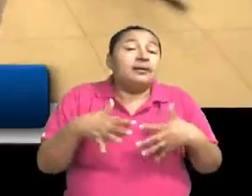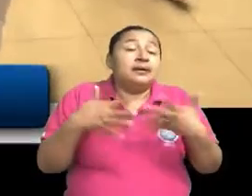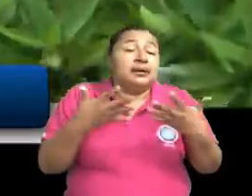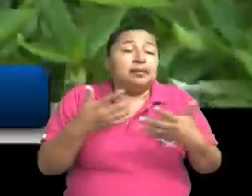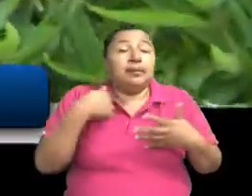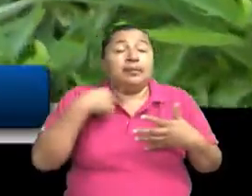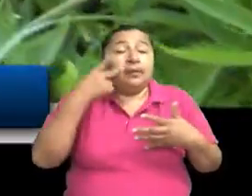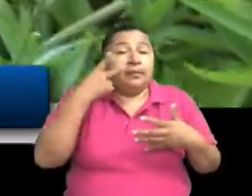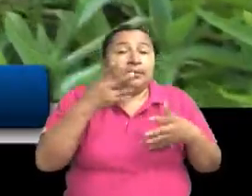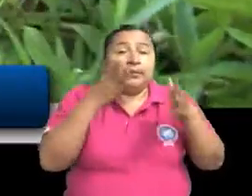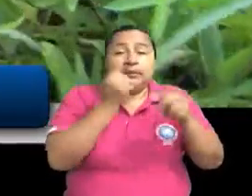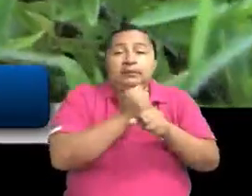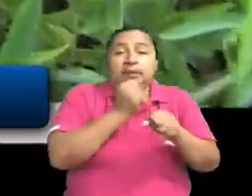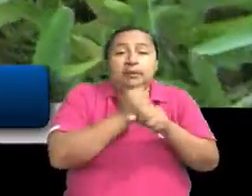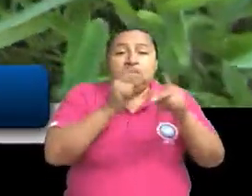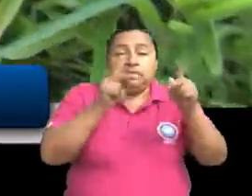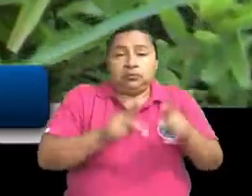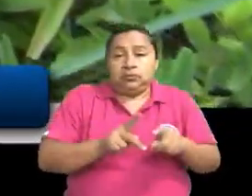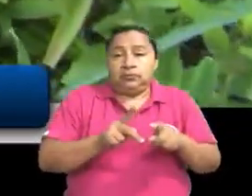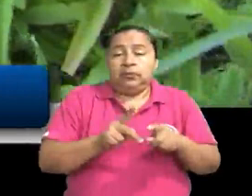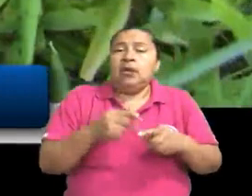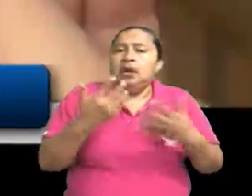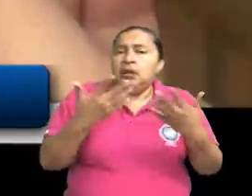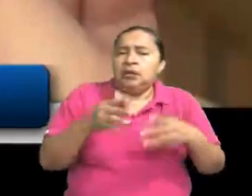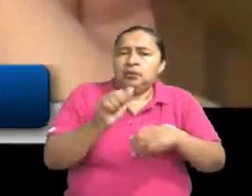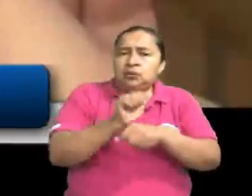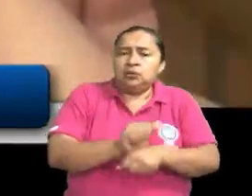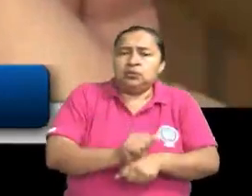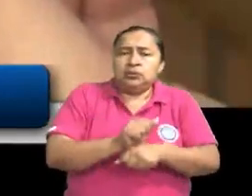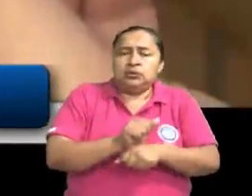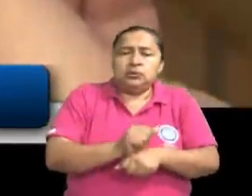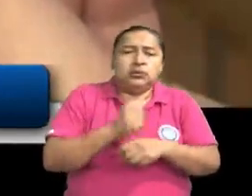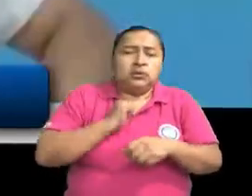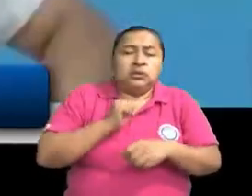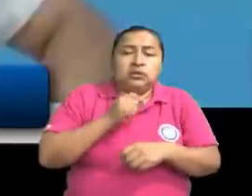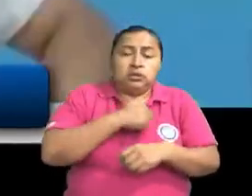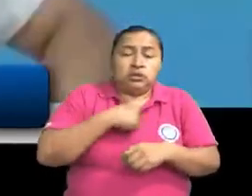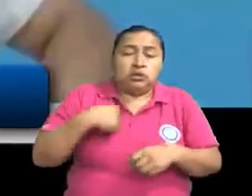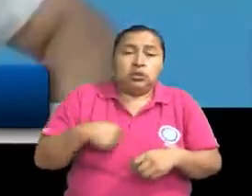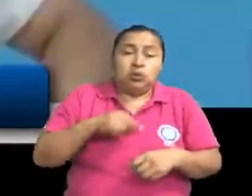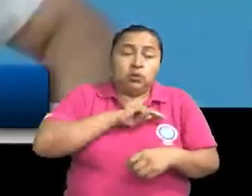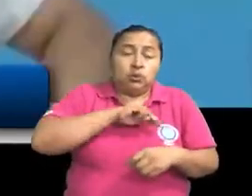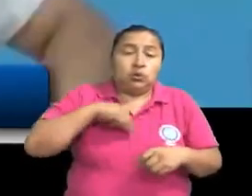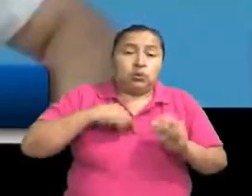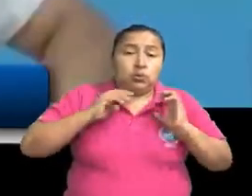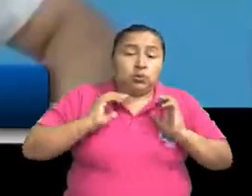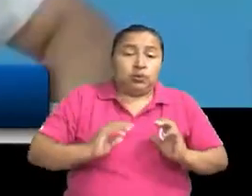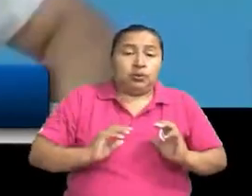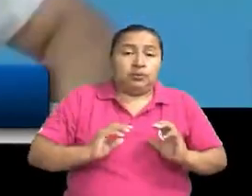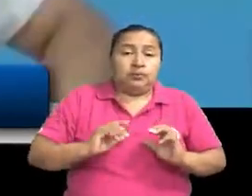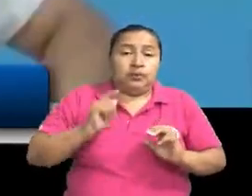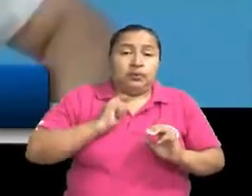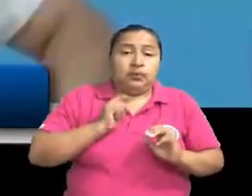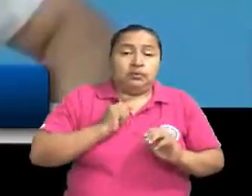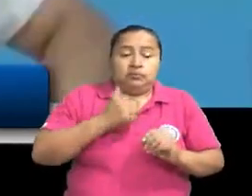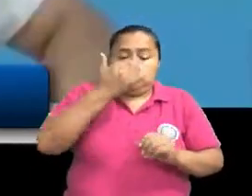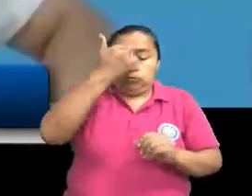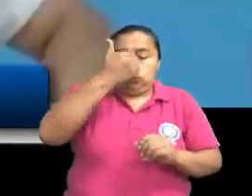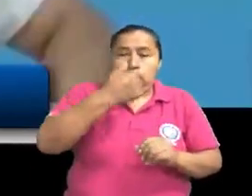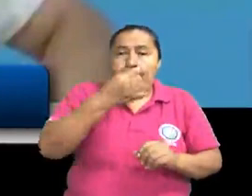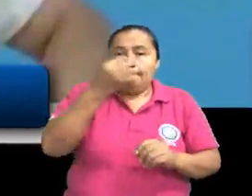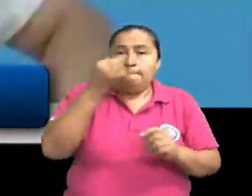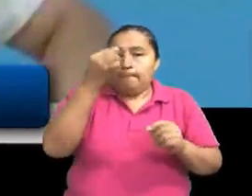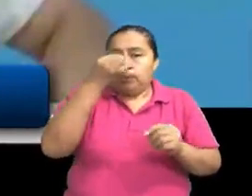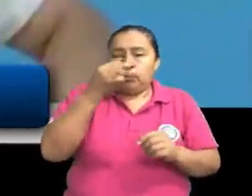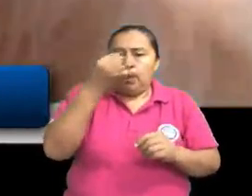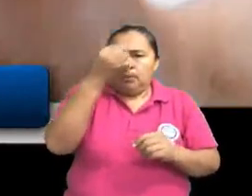que vayamos a trabajar. Como la medicina tradicional china nos enseña que nuestro cuerpo está, hay un sinnúmero de puntos y hay